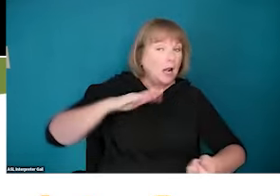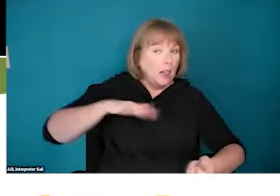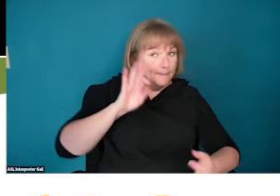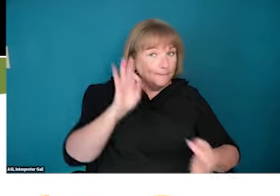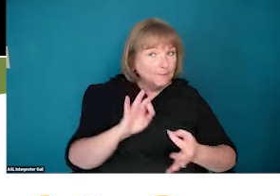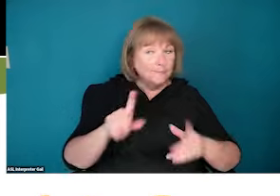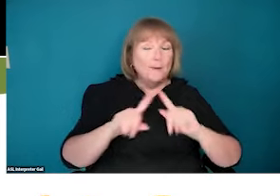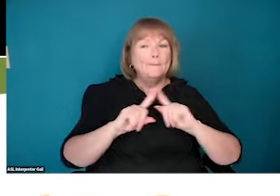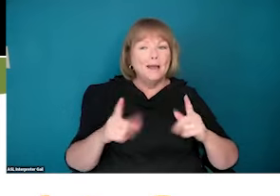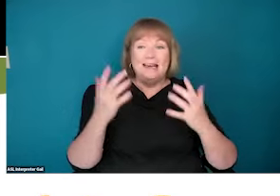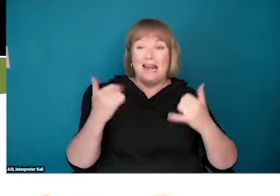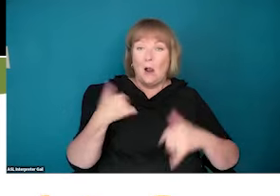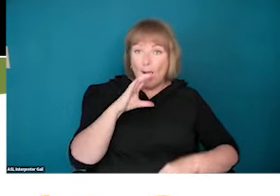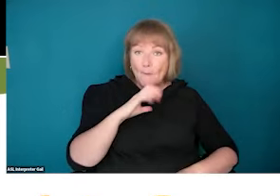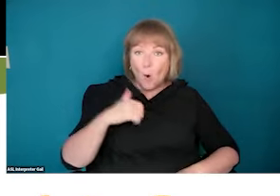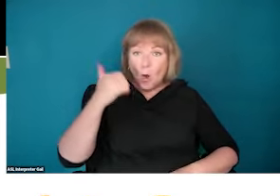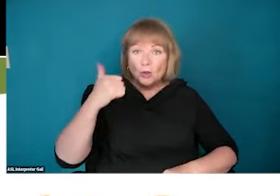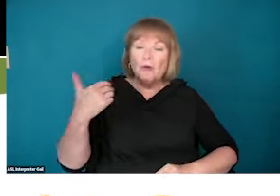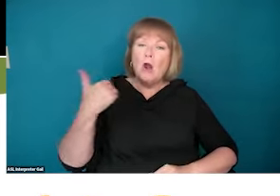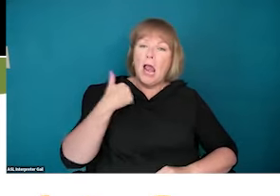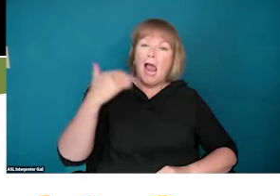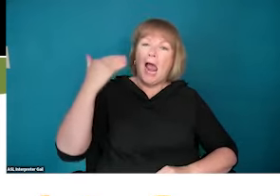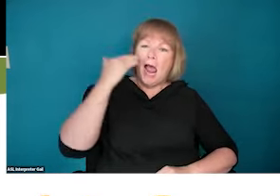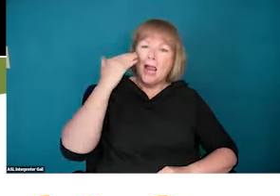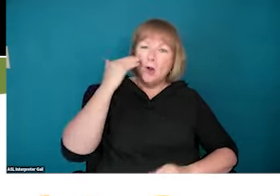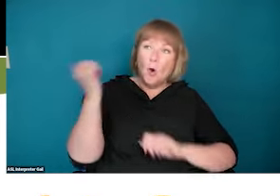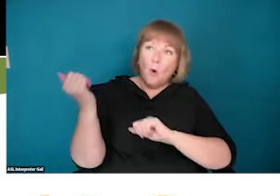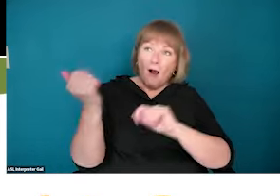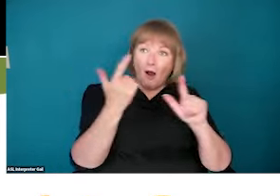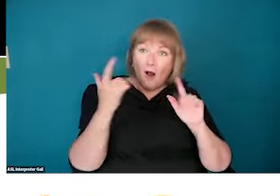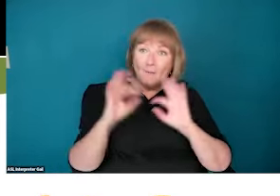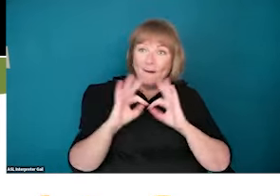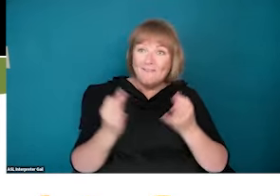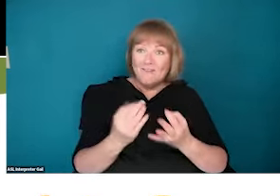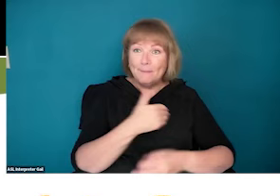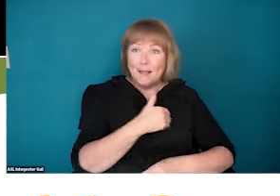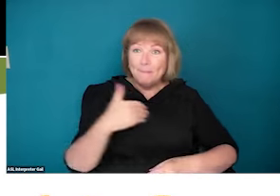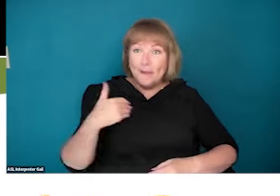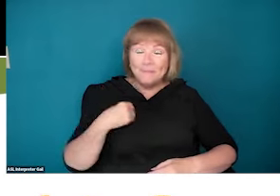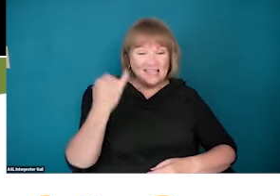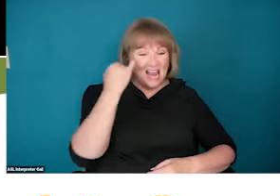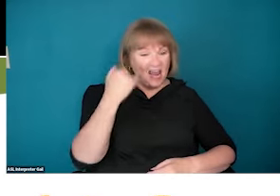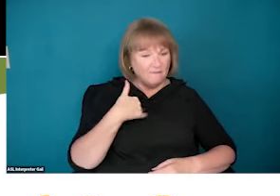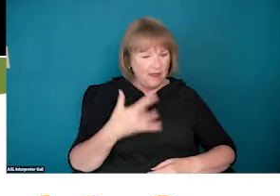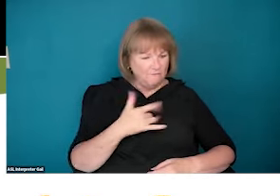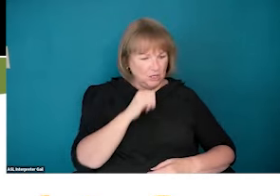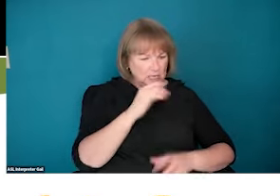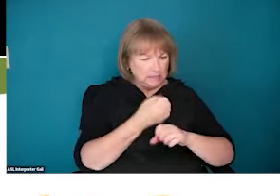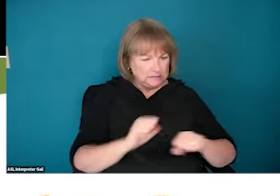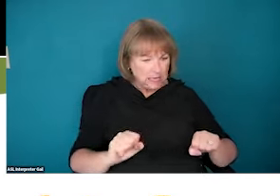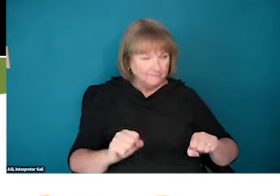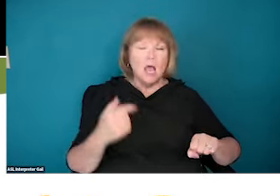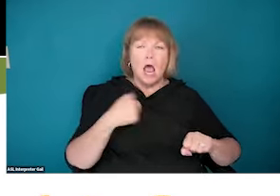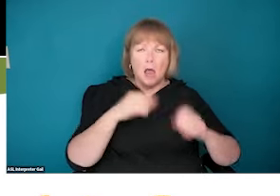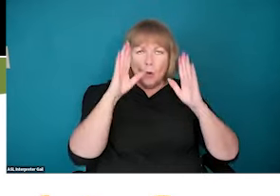para mí, está ahí arriba, entonces paso más tiempo allí, más independiente me toca. Entonces,